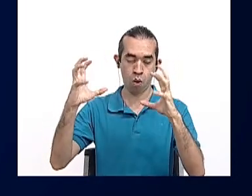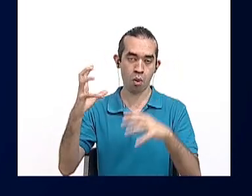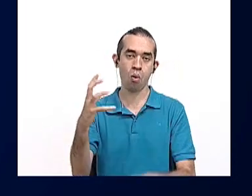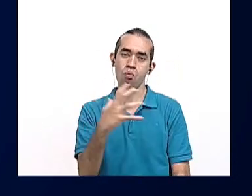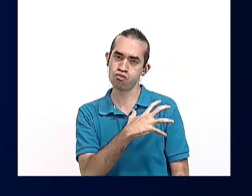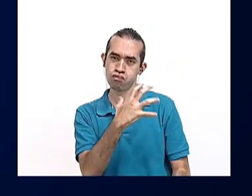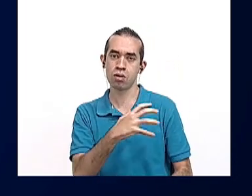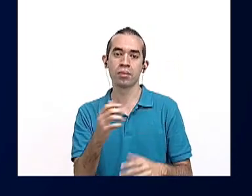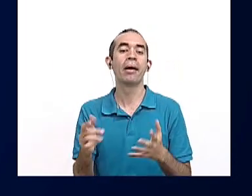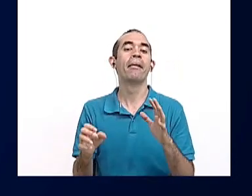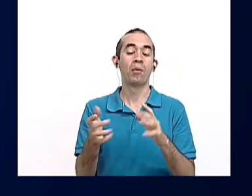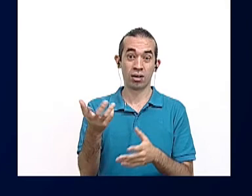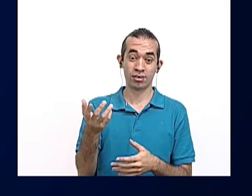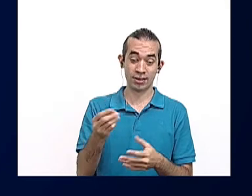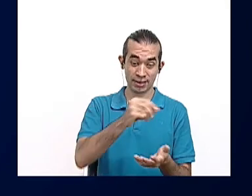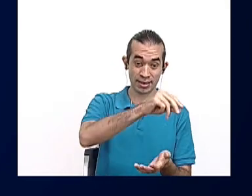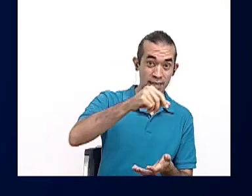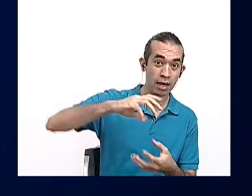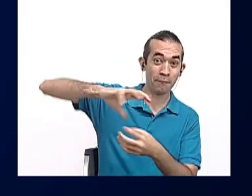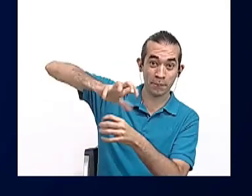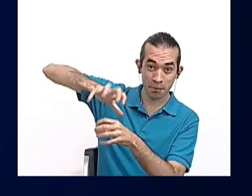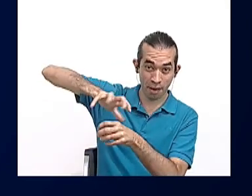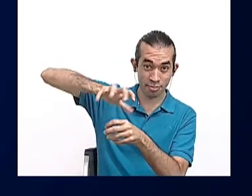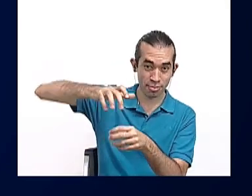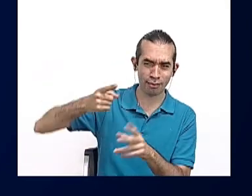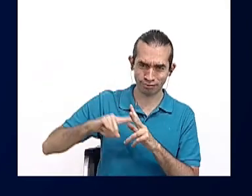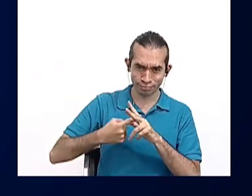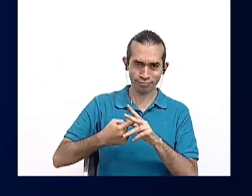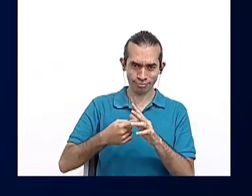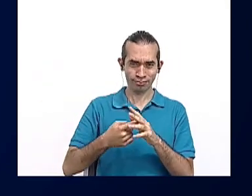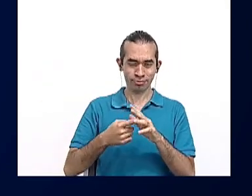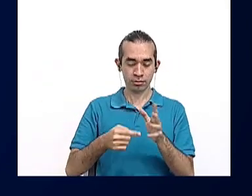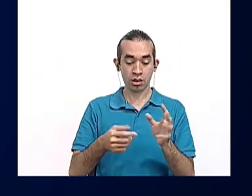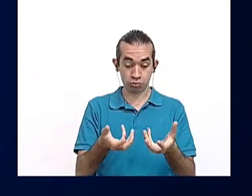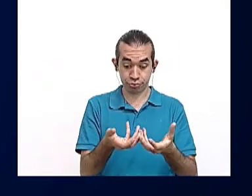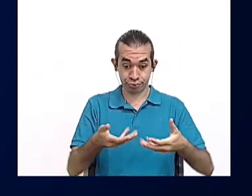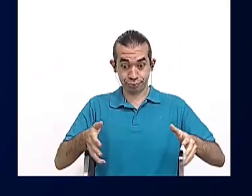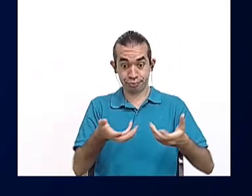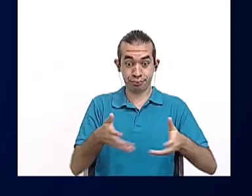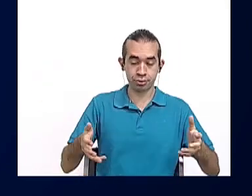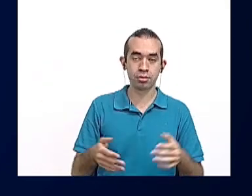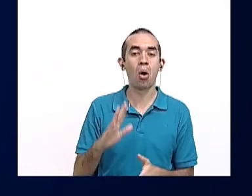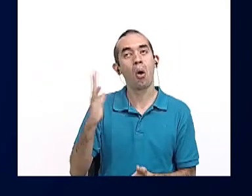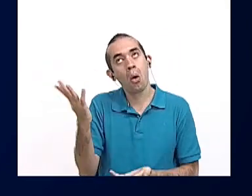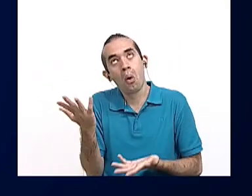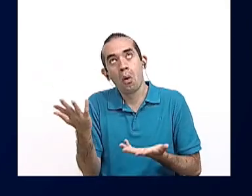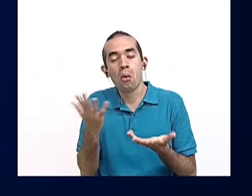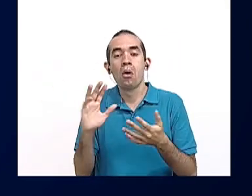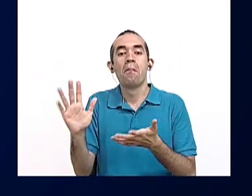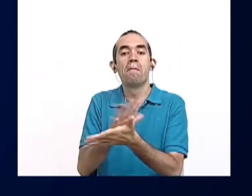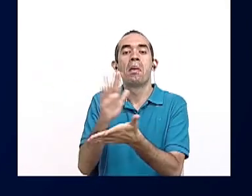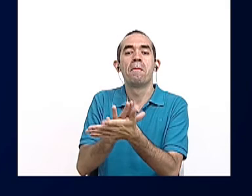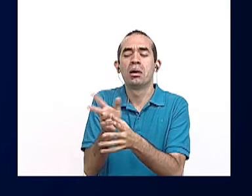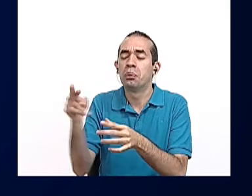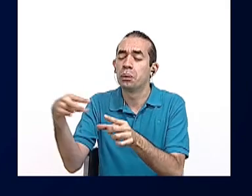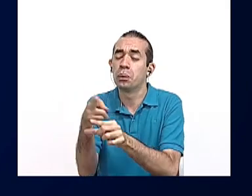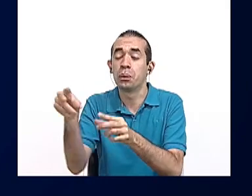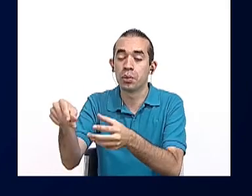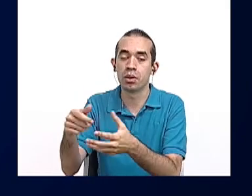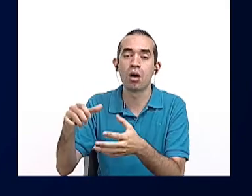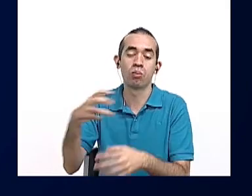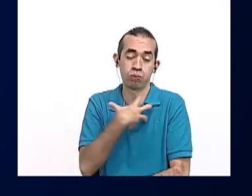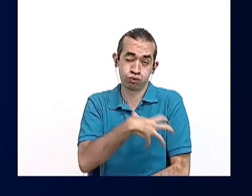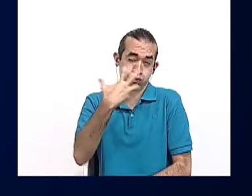separar la sal de la pimienta que les dije al inicio, o atraer papelitos, es lo que ella realizó, pero con equipo de laboratorio. Esa es